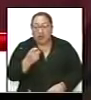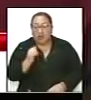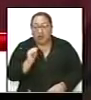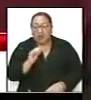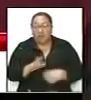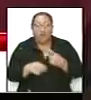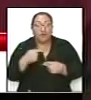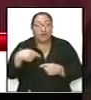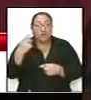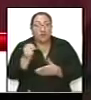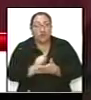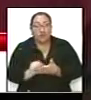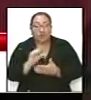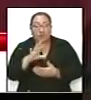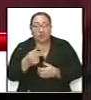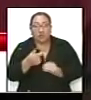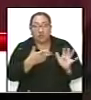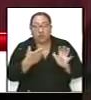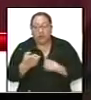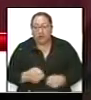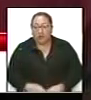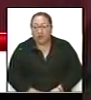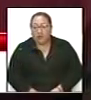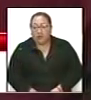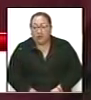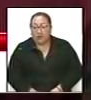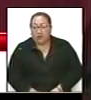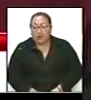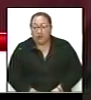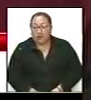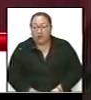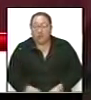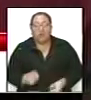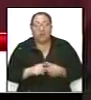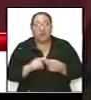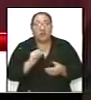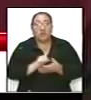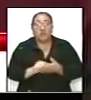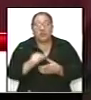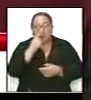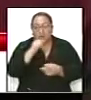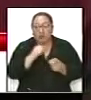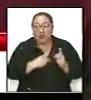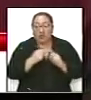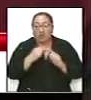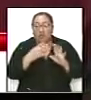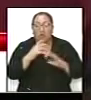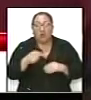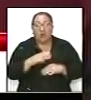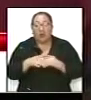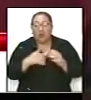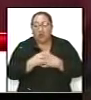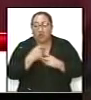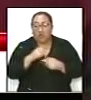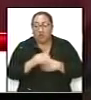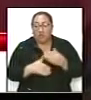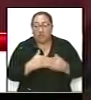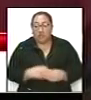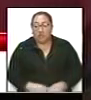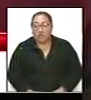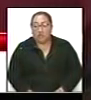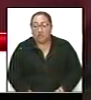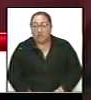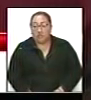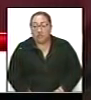los siguientes meses 5.800 hasta el mes de junio, que ya llega a 9.000. Y entonces todo el objeto del proceso, porque